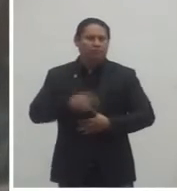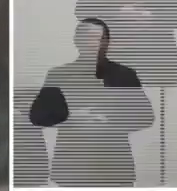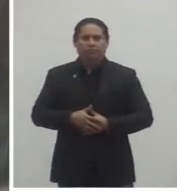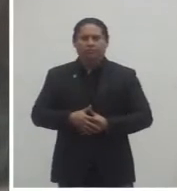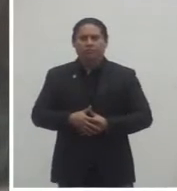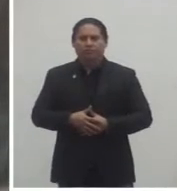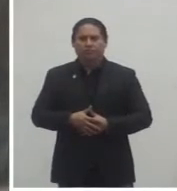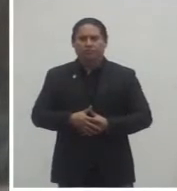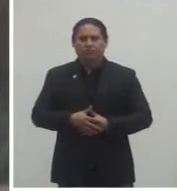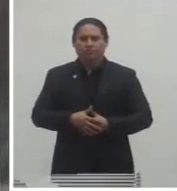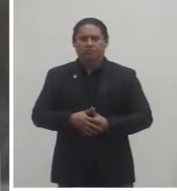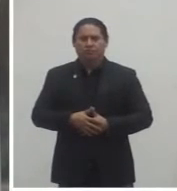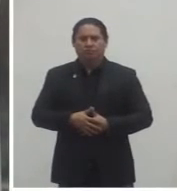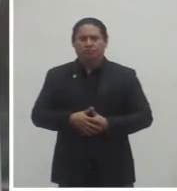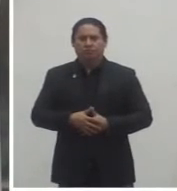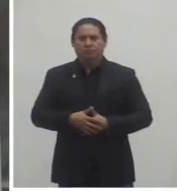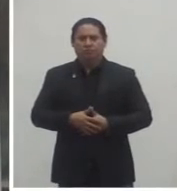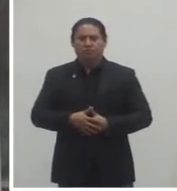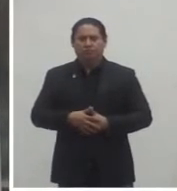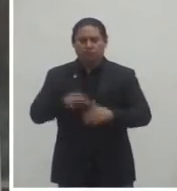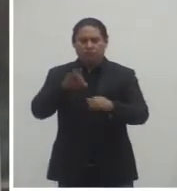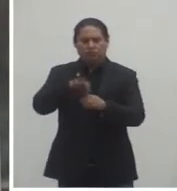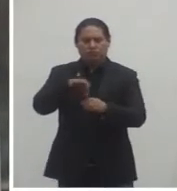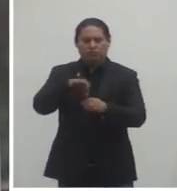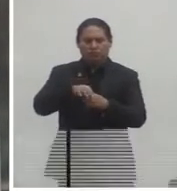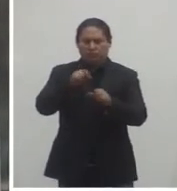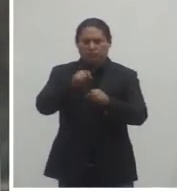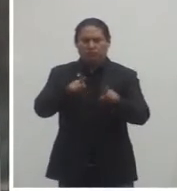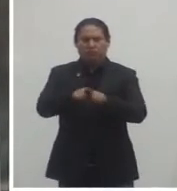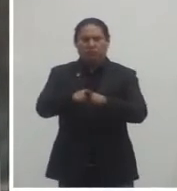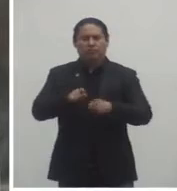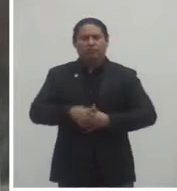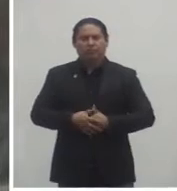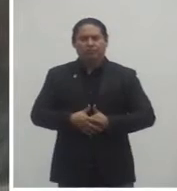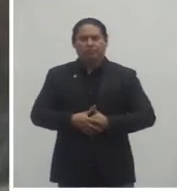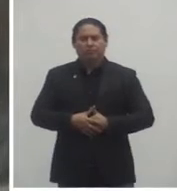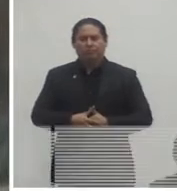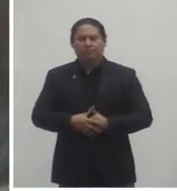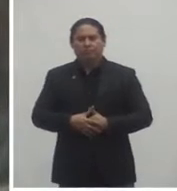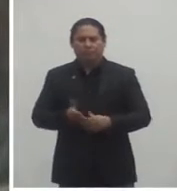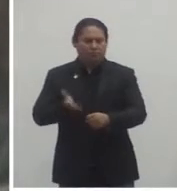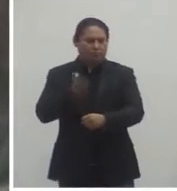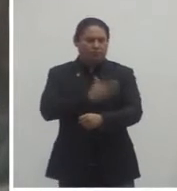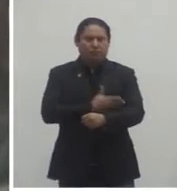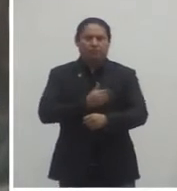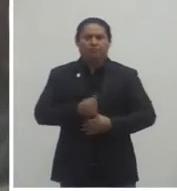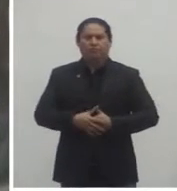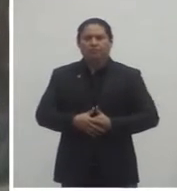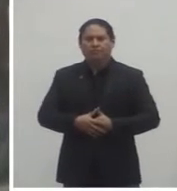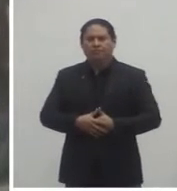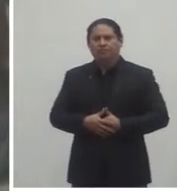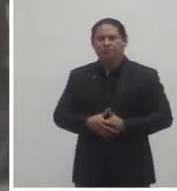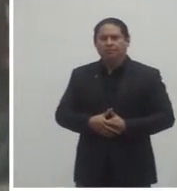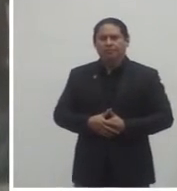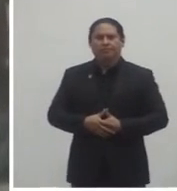que interactuaron en el proceso electoral pasado.